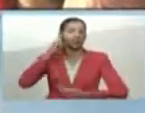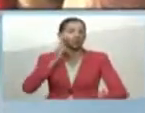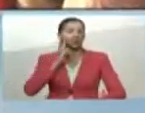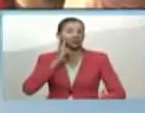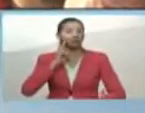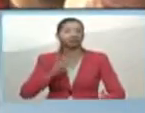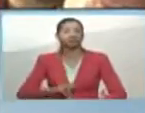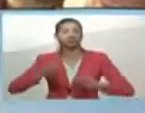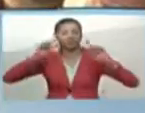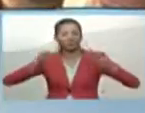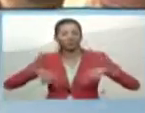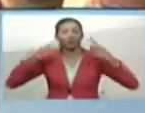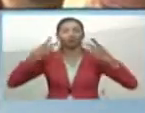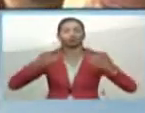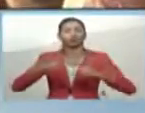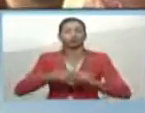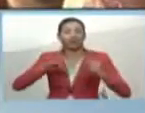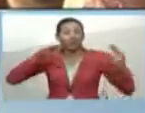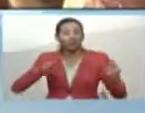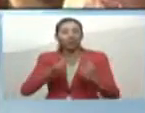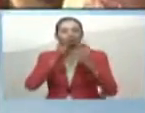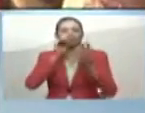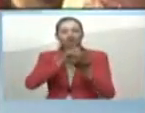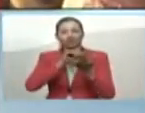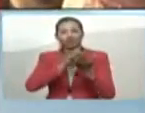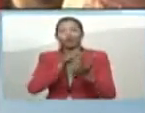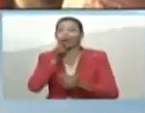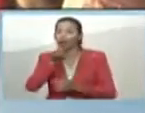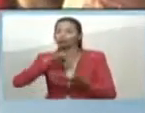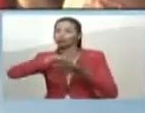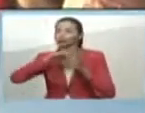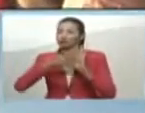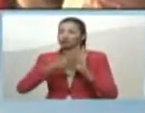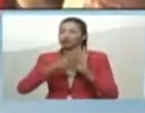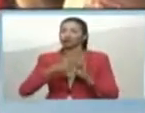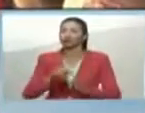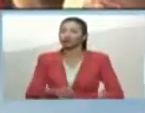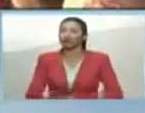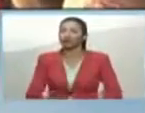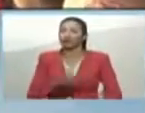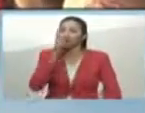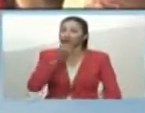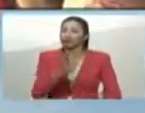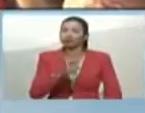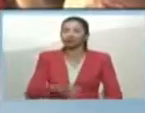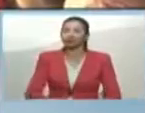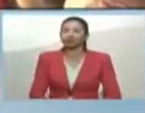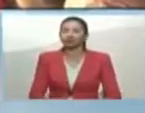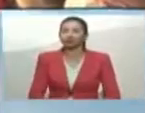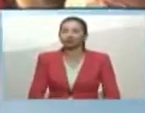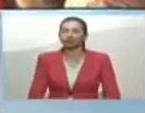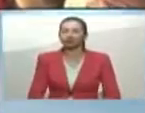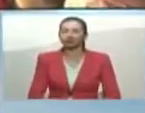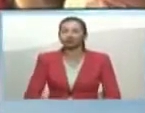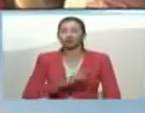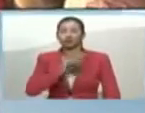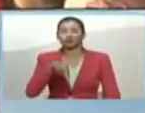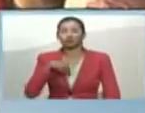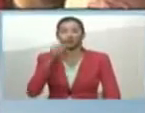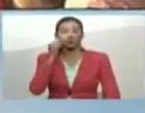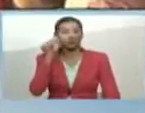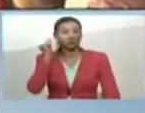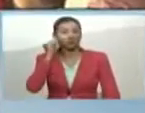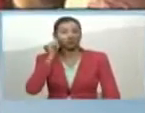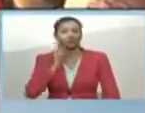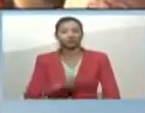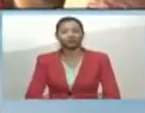reverdecimiento, para el reencuentro. Eso es, ese es el deber de nosotras y de nosotros